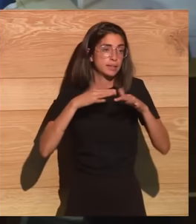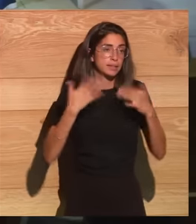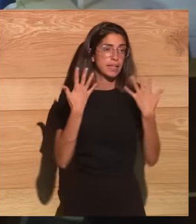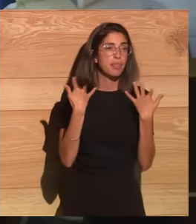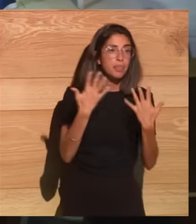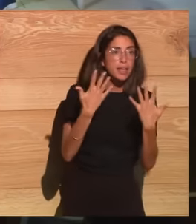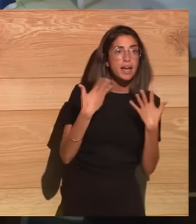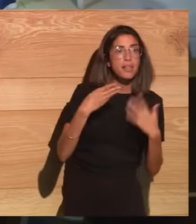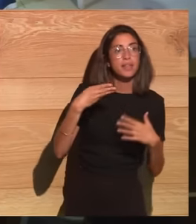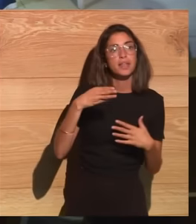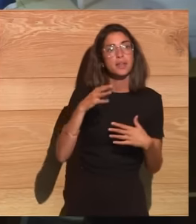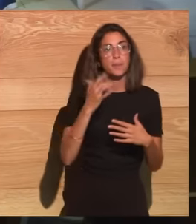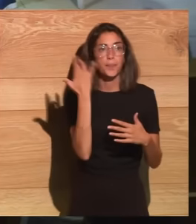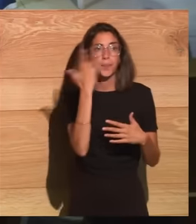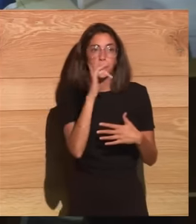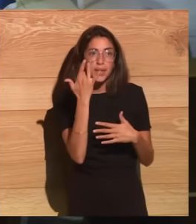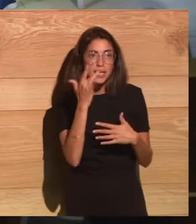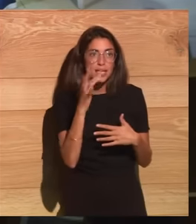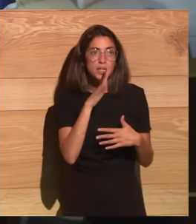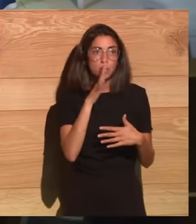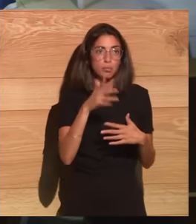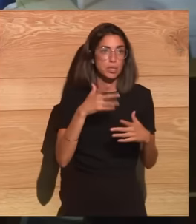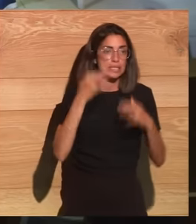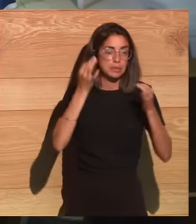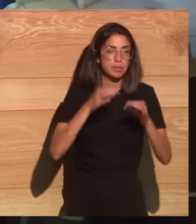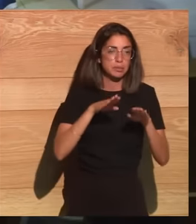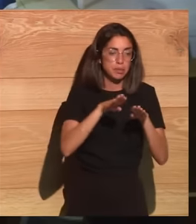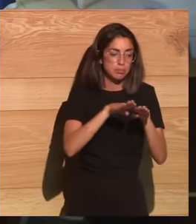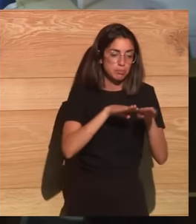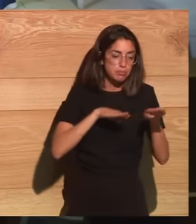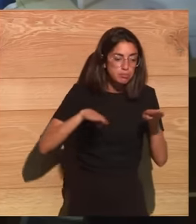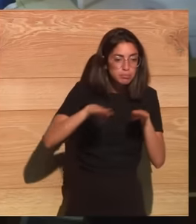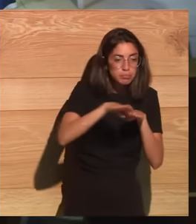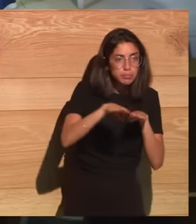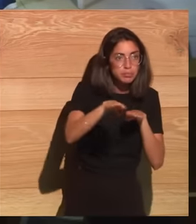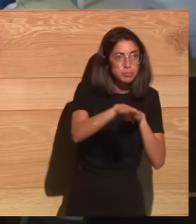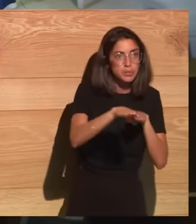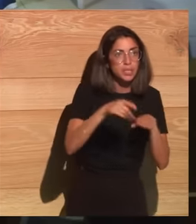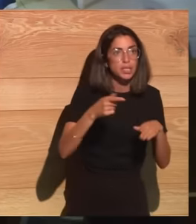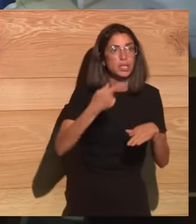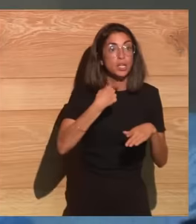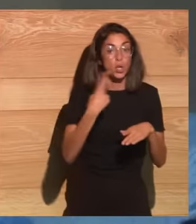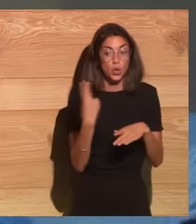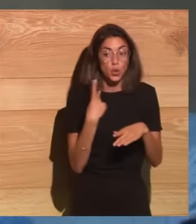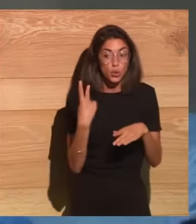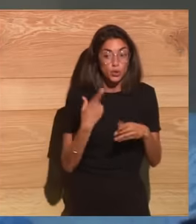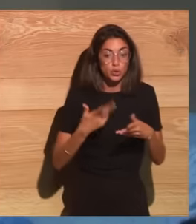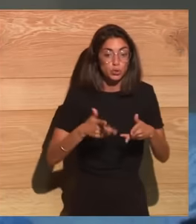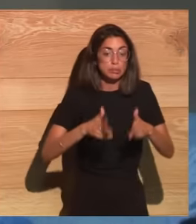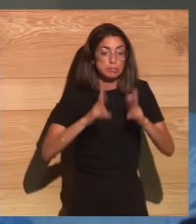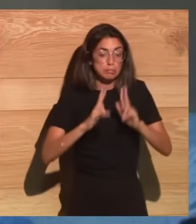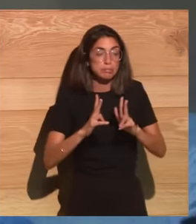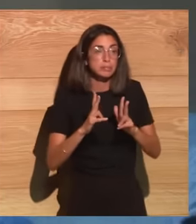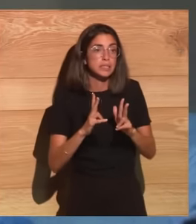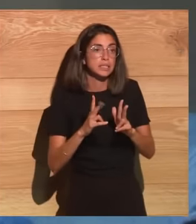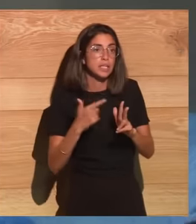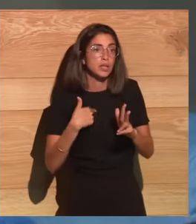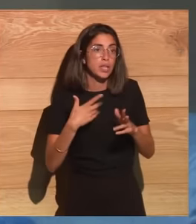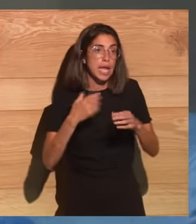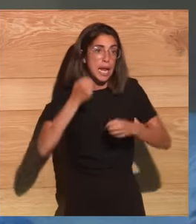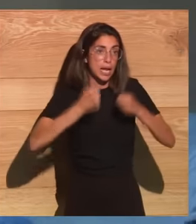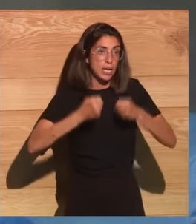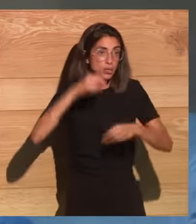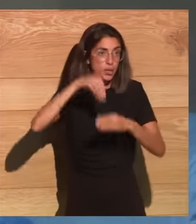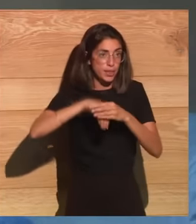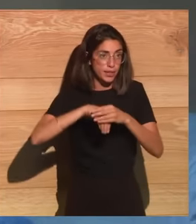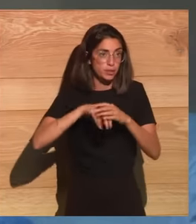Ahí solo lo puedes dejar en doble fila porque siempre está pillado. Y Juan y yo nos quedamos ahí dentro, hablando dentro